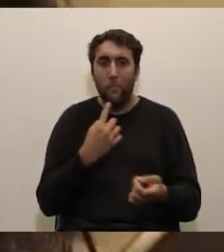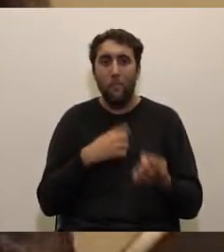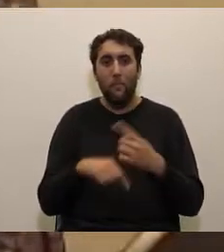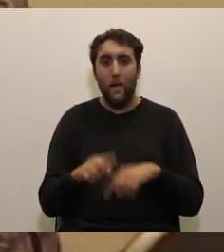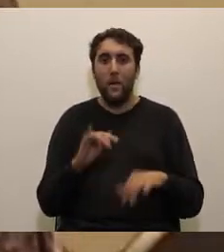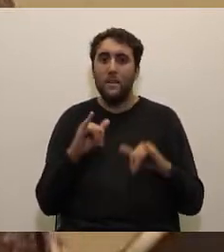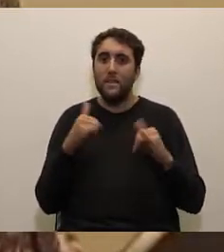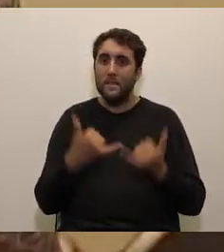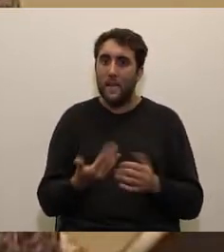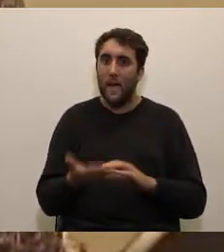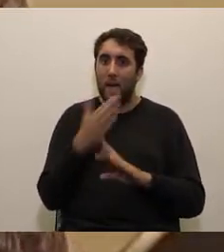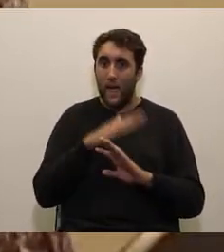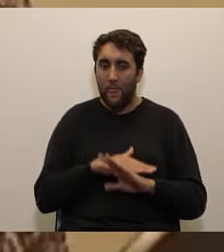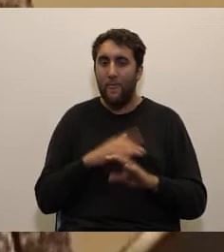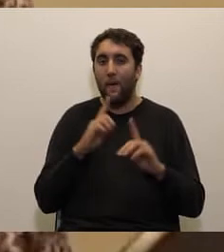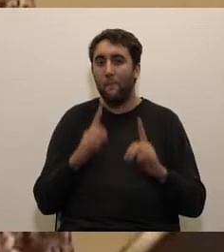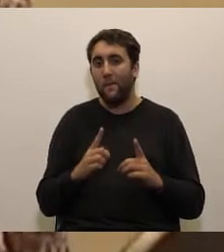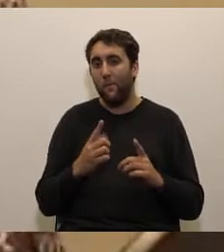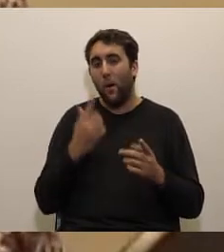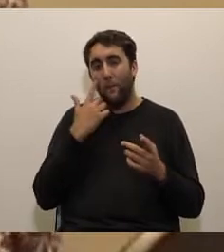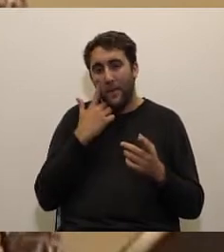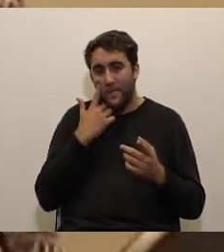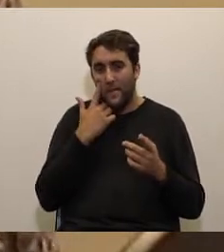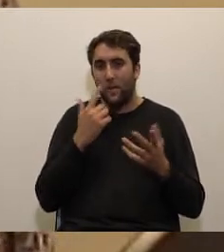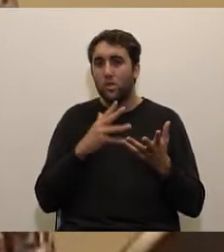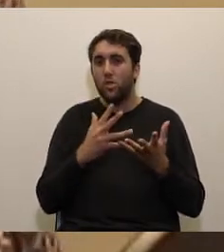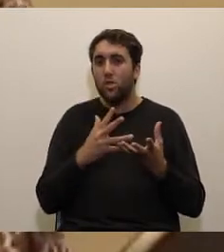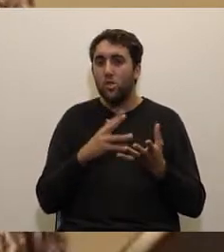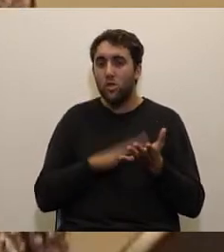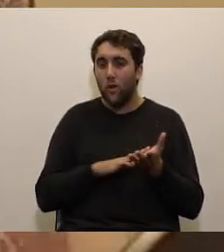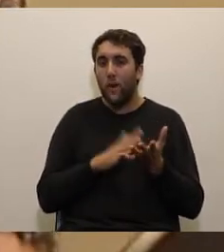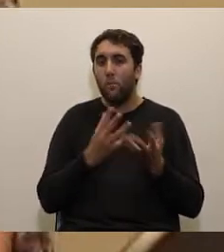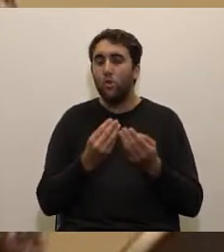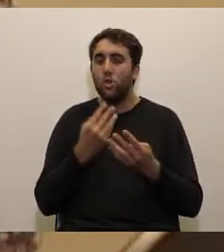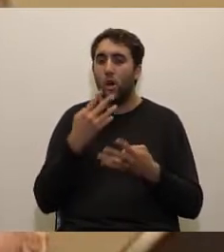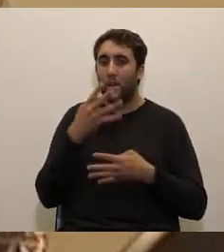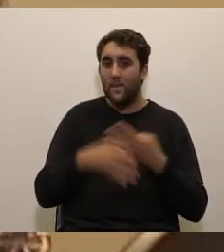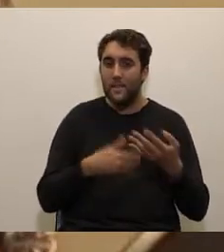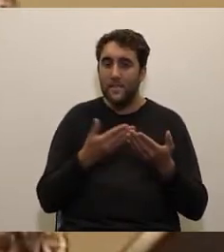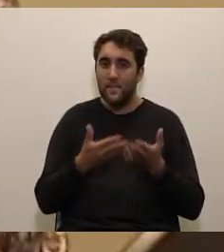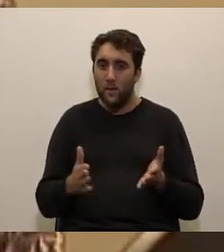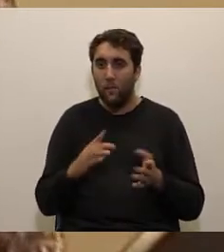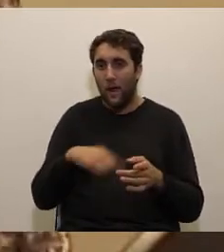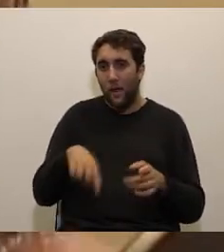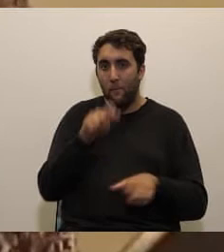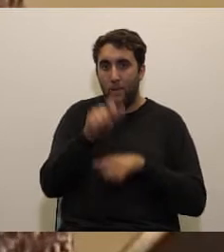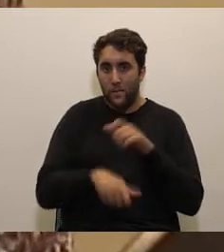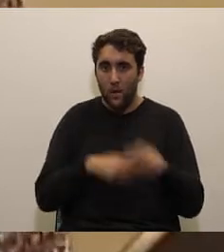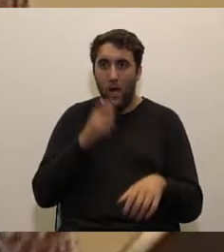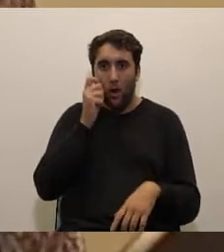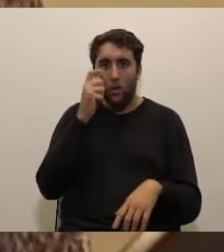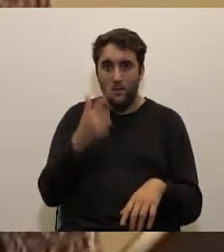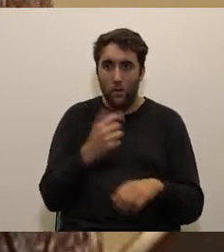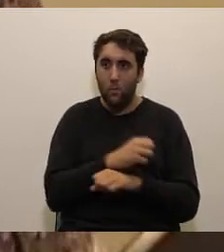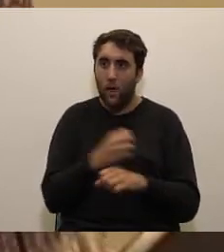que subyace todo un trabajo, todo un activismo y un desarrollo para que ese conocimiento de esos datos sean